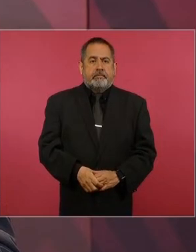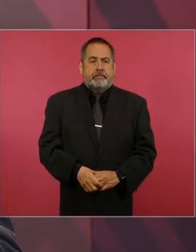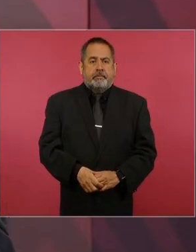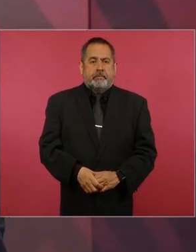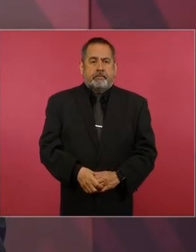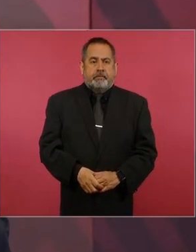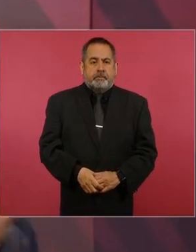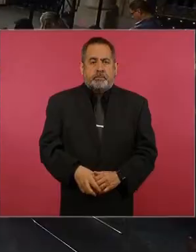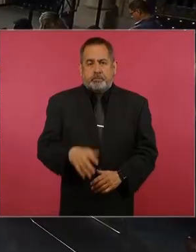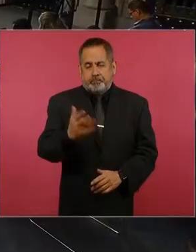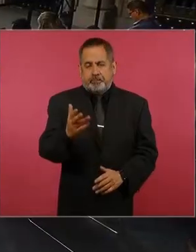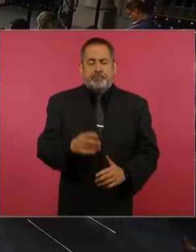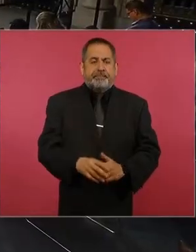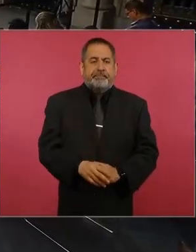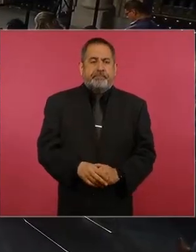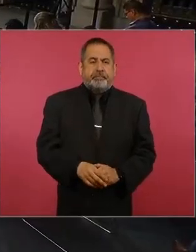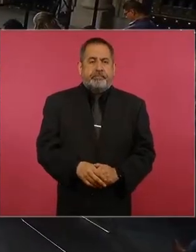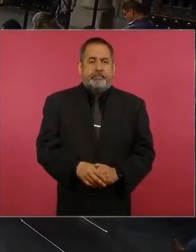Entonces,